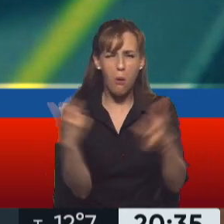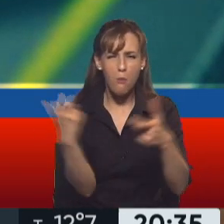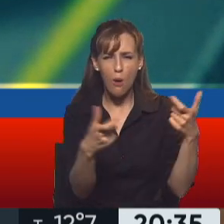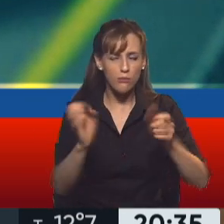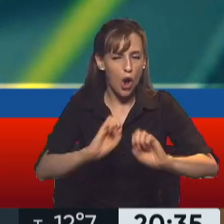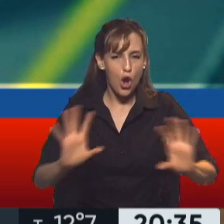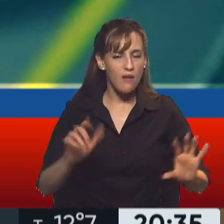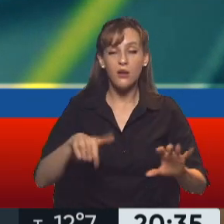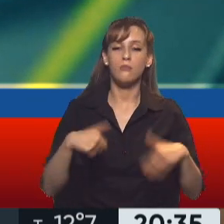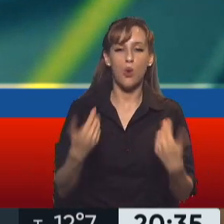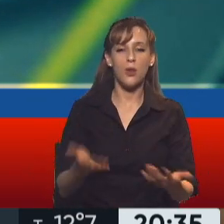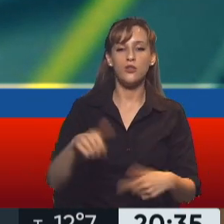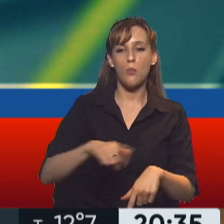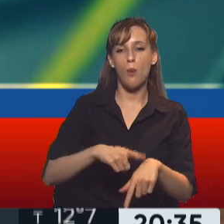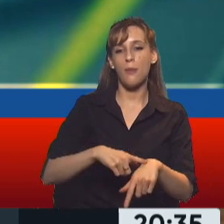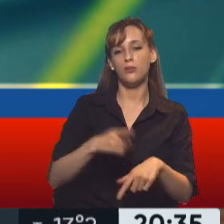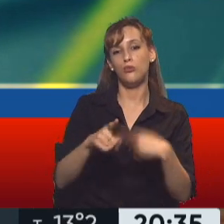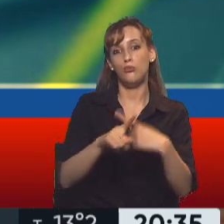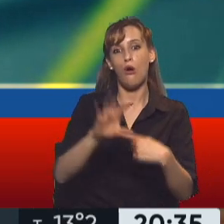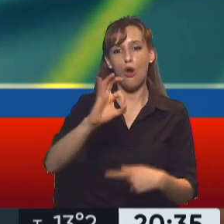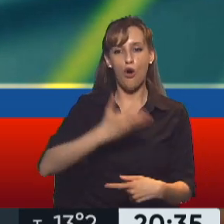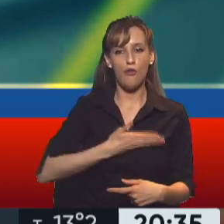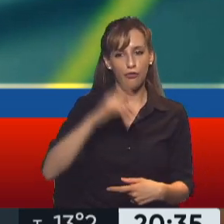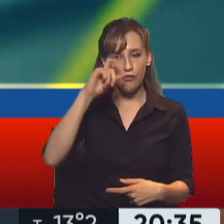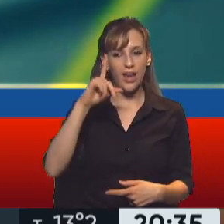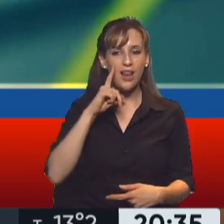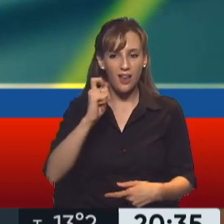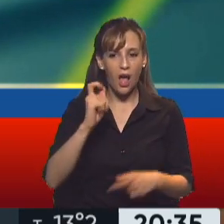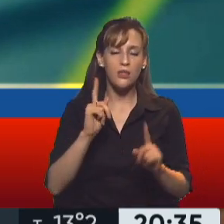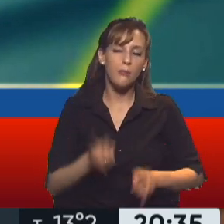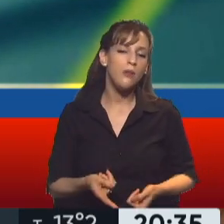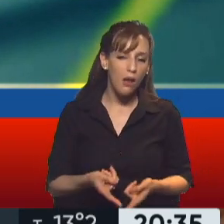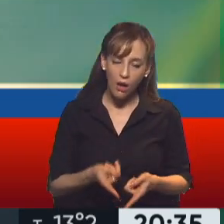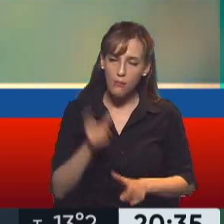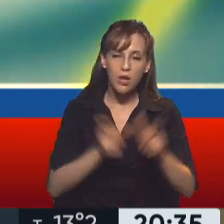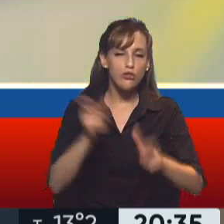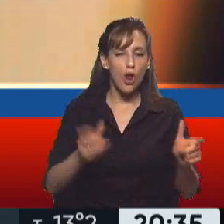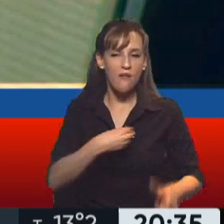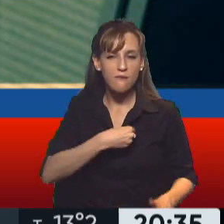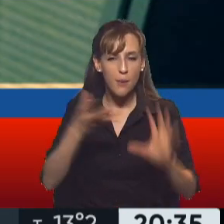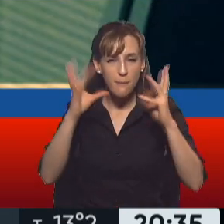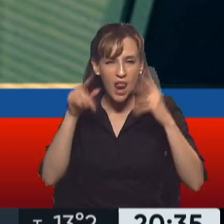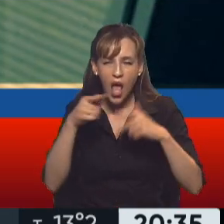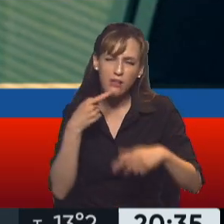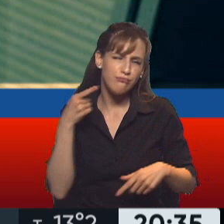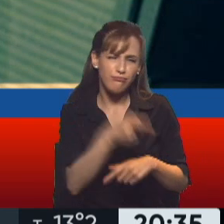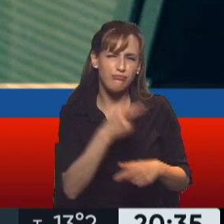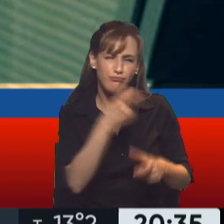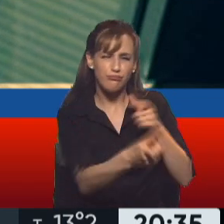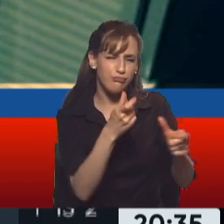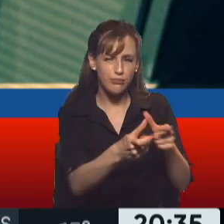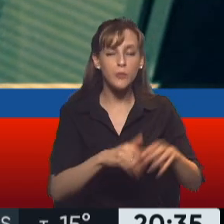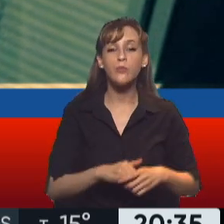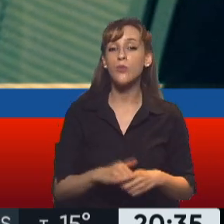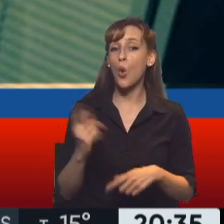para solidarizarme con Ofelia Fernández, que fue también agredida por seguidores de Milei. Una de las cosas que nosotros vamos